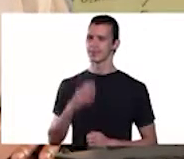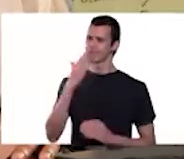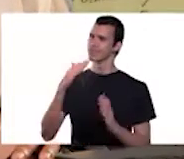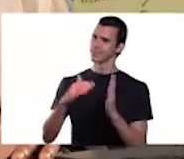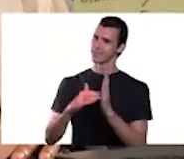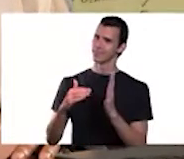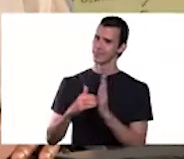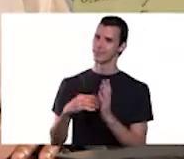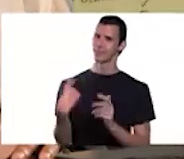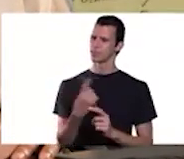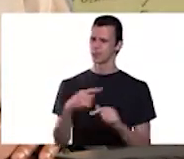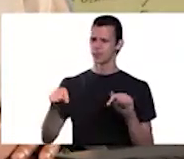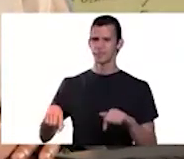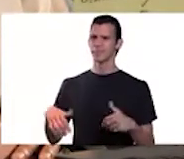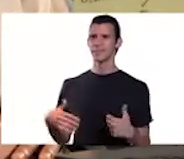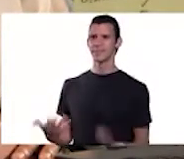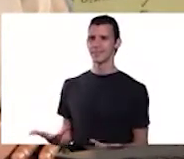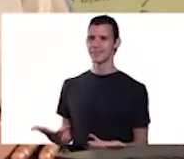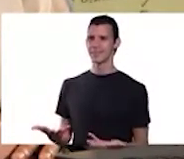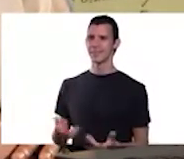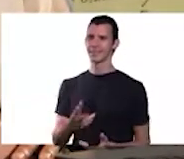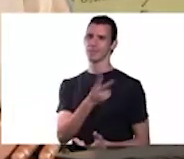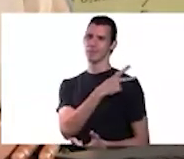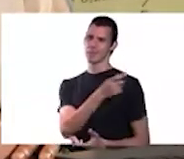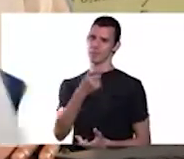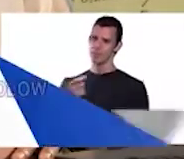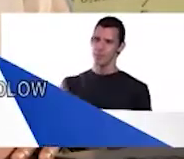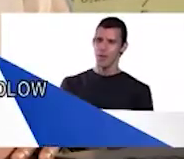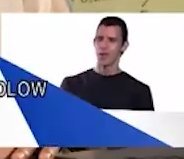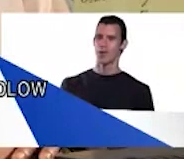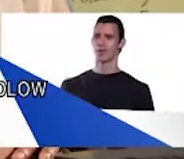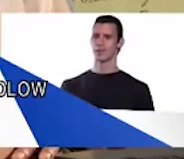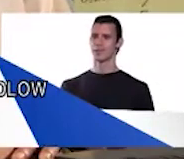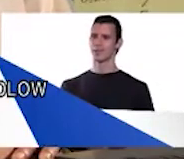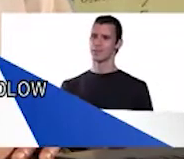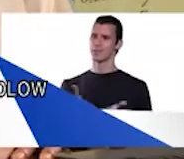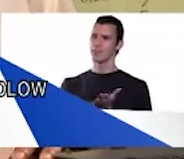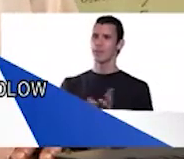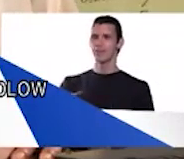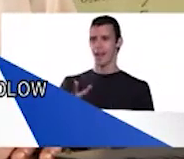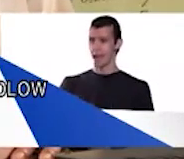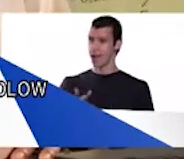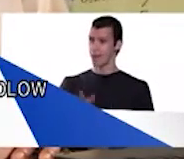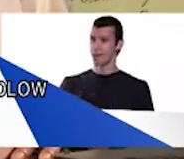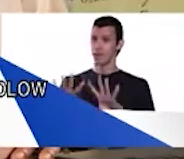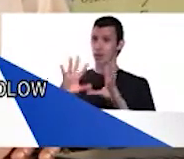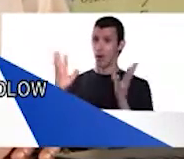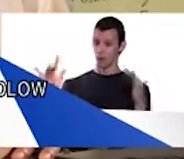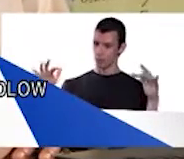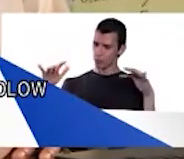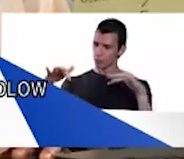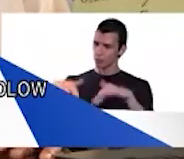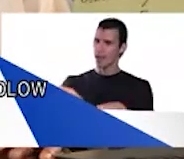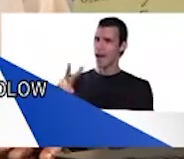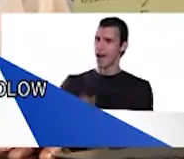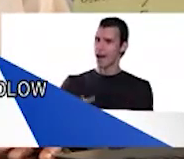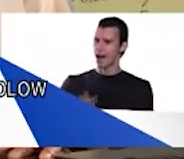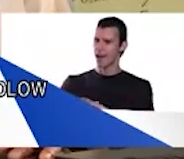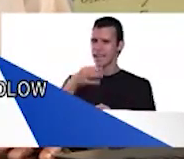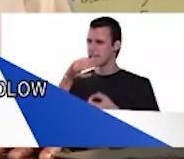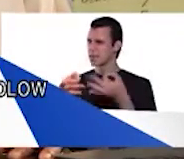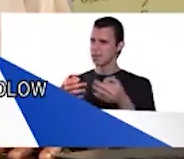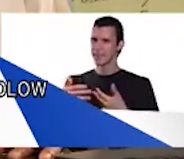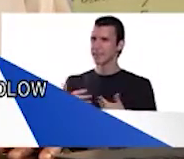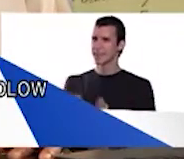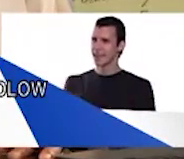Buenas tardes. Estamos aquí, los docentes de la provincia de La Habana, del